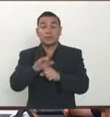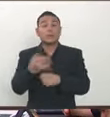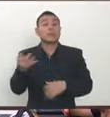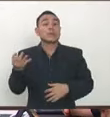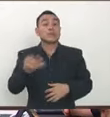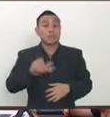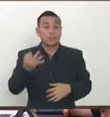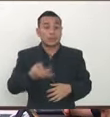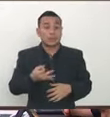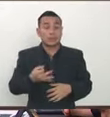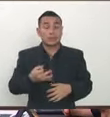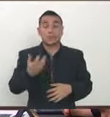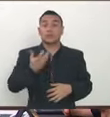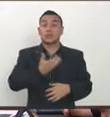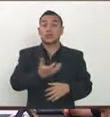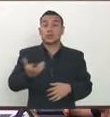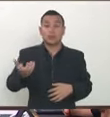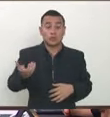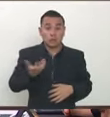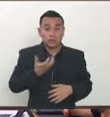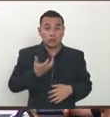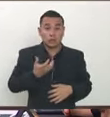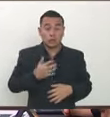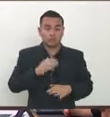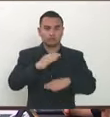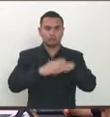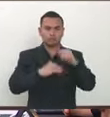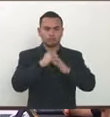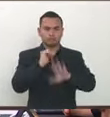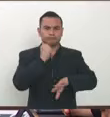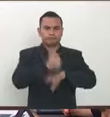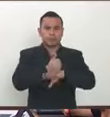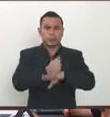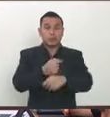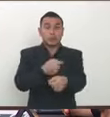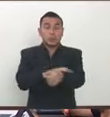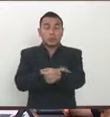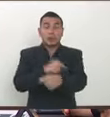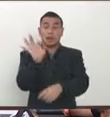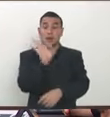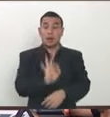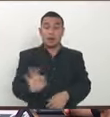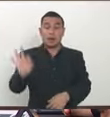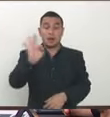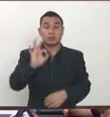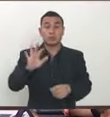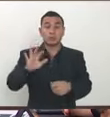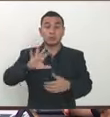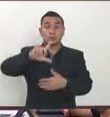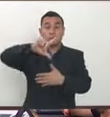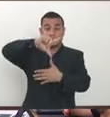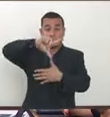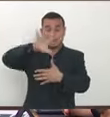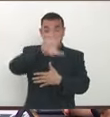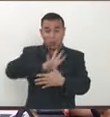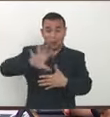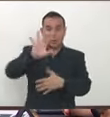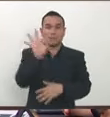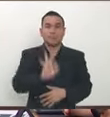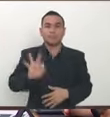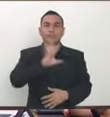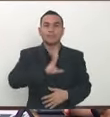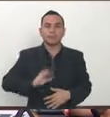tener las mayores instalaciones de toda Latinoamérica. Ni siquiera países que nos quintuplican o más la población